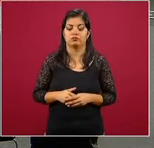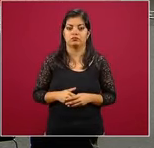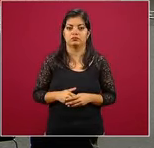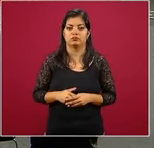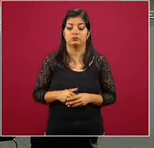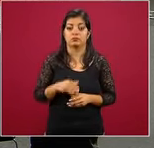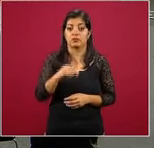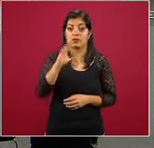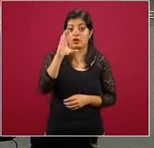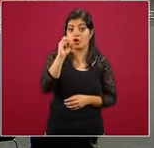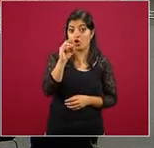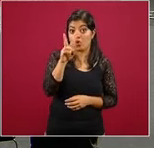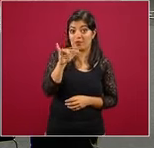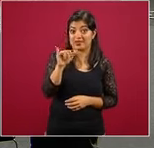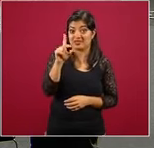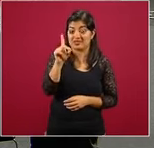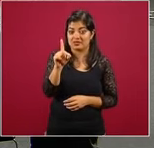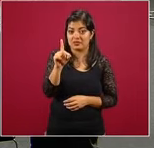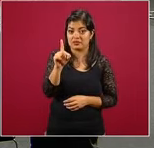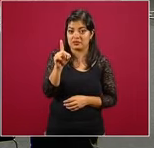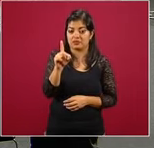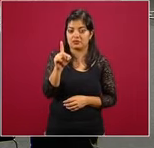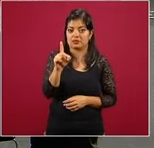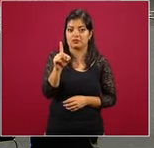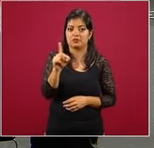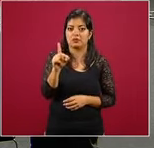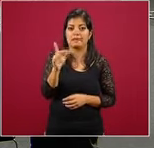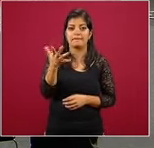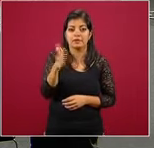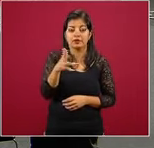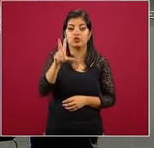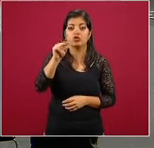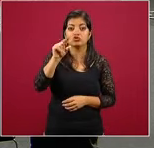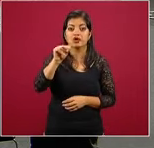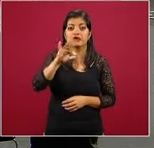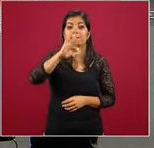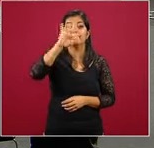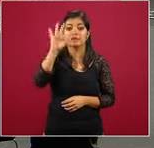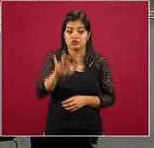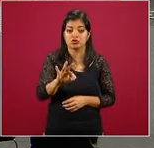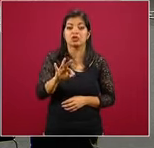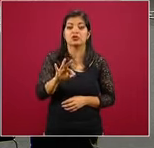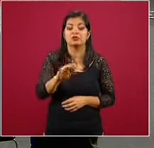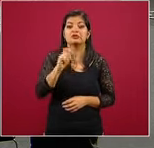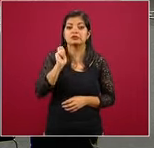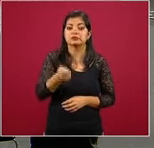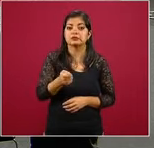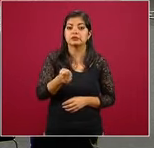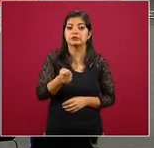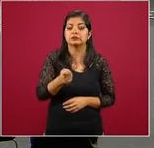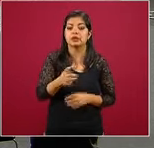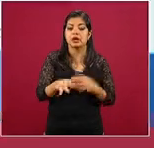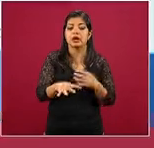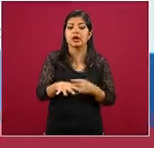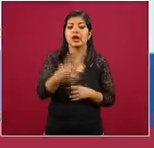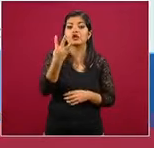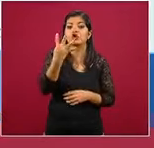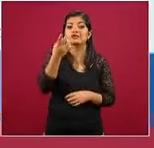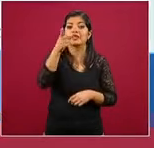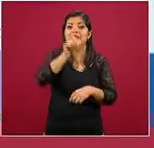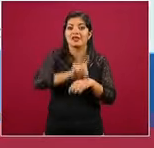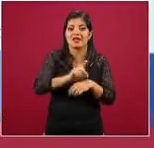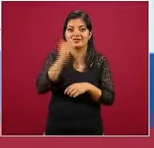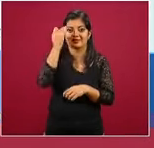Gruesamente, COVID se presenta en 80% de las personas como una enfermedad que dura 14 días.